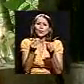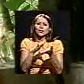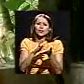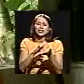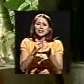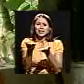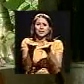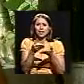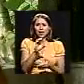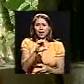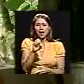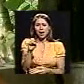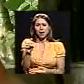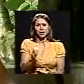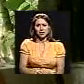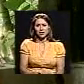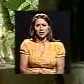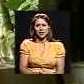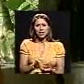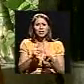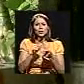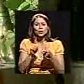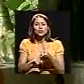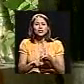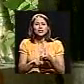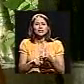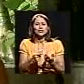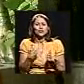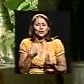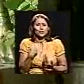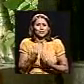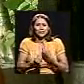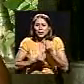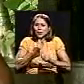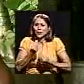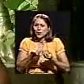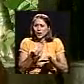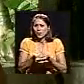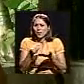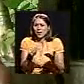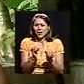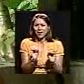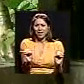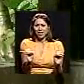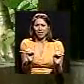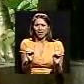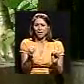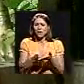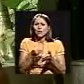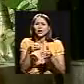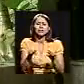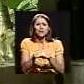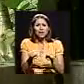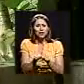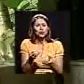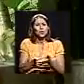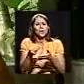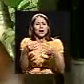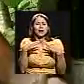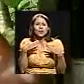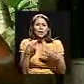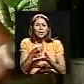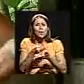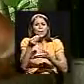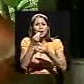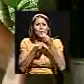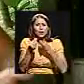caja. Que entonces, ¿cómo, de dónde yo voy a comer? ¿Qué zapatos? ¿Qué ropa? ¿Qué la